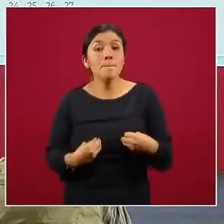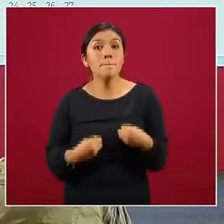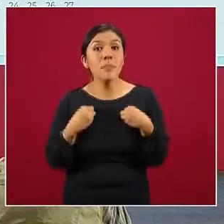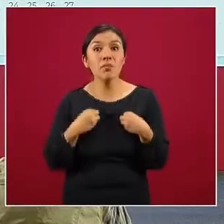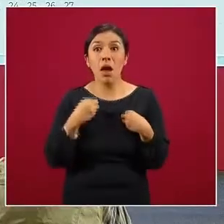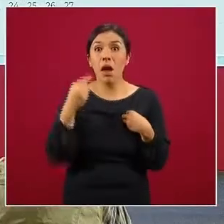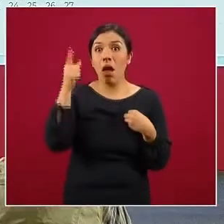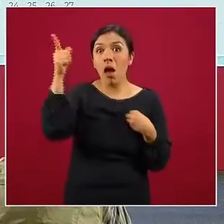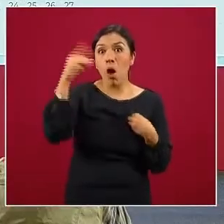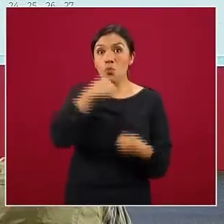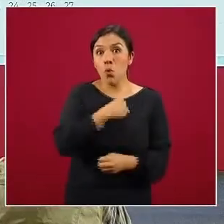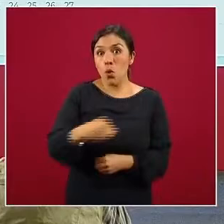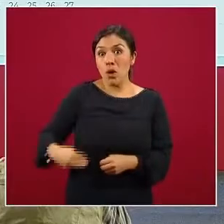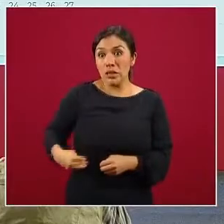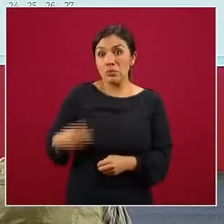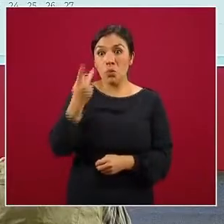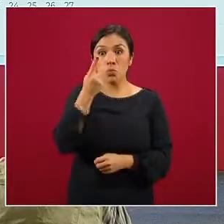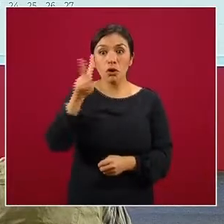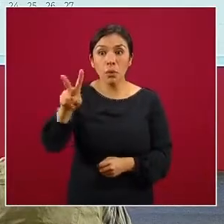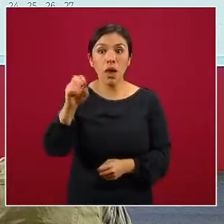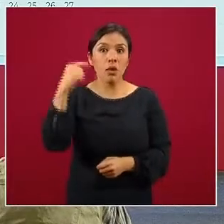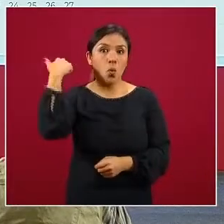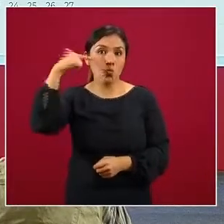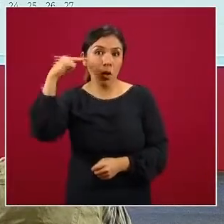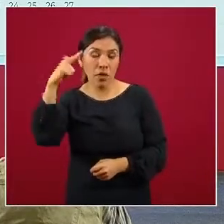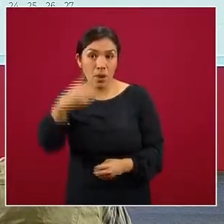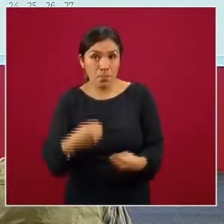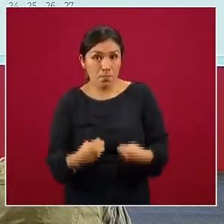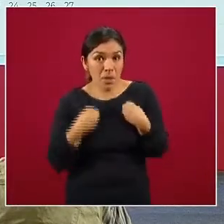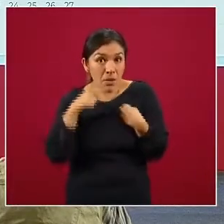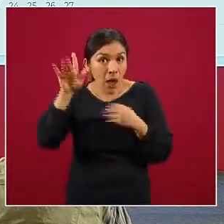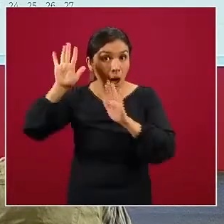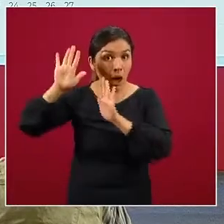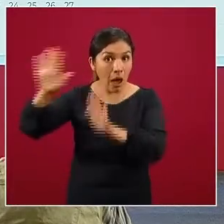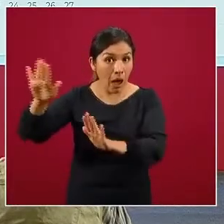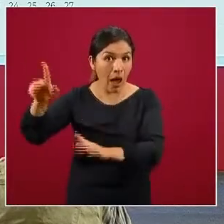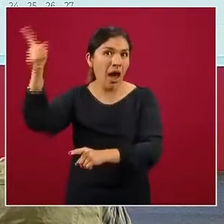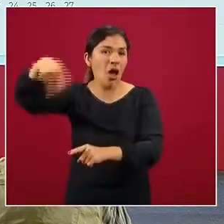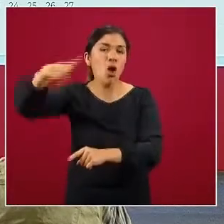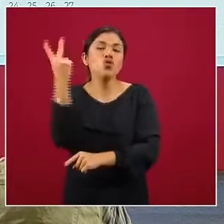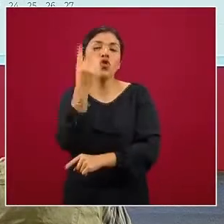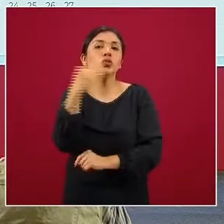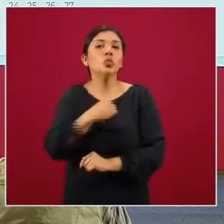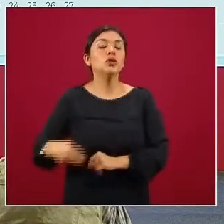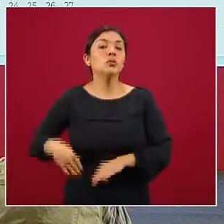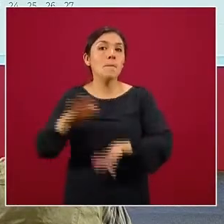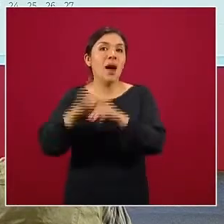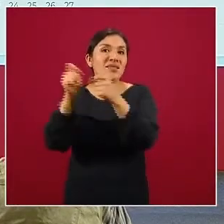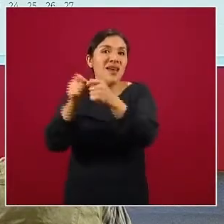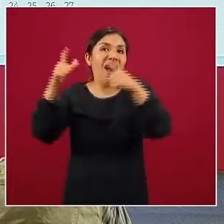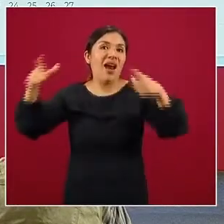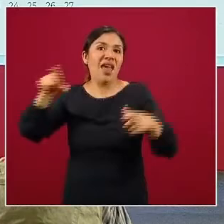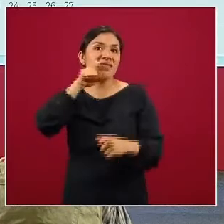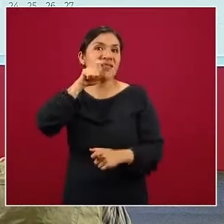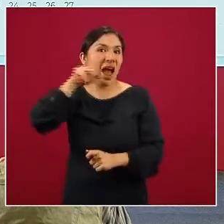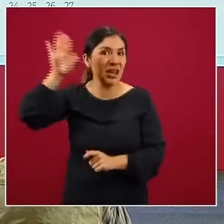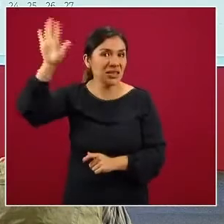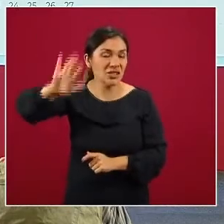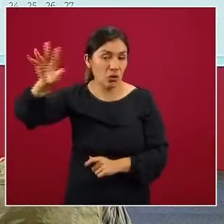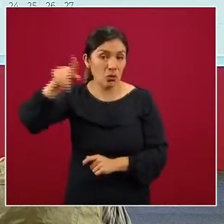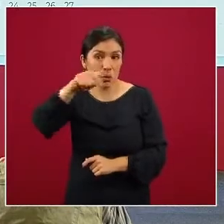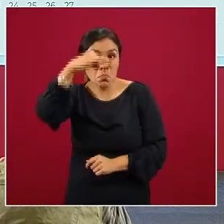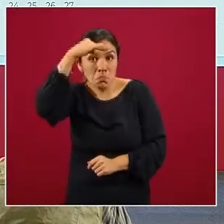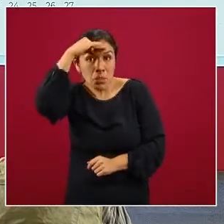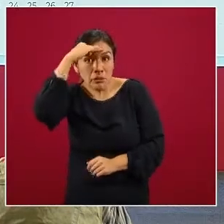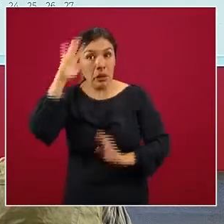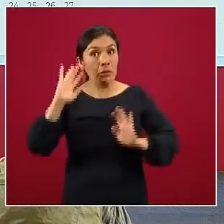estas dos municipios, Puerto Vallarta o Guadalajara, que desde luego son los más grandes del Estado de Jalisco, que